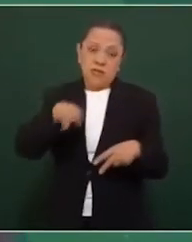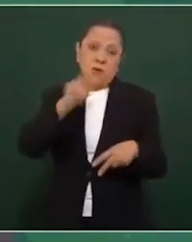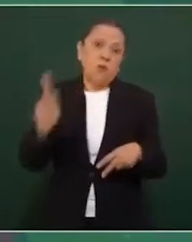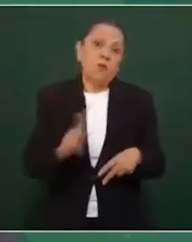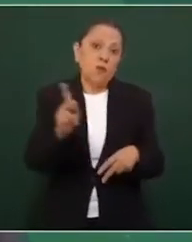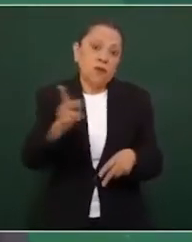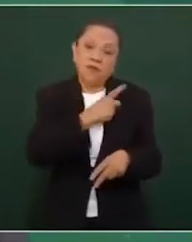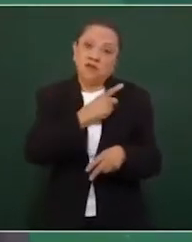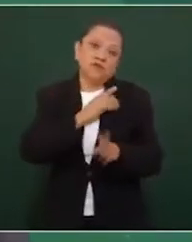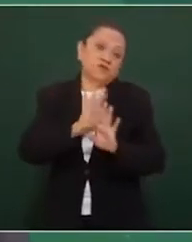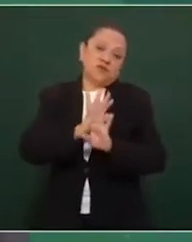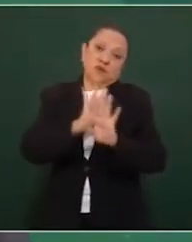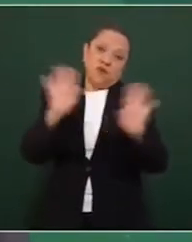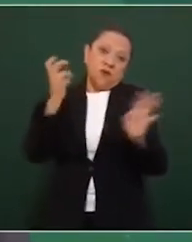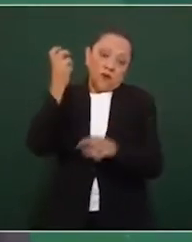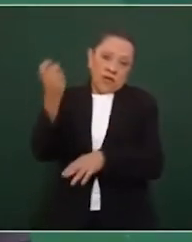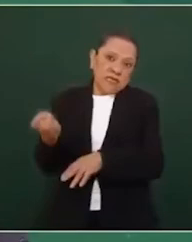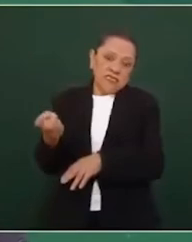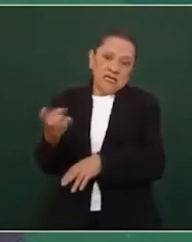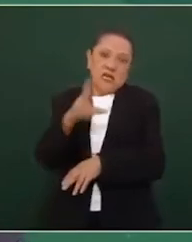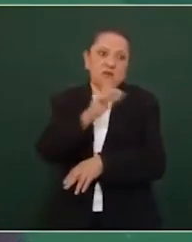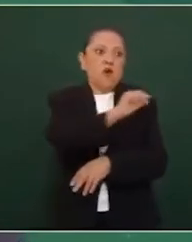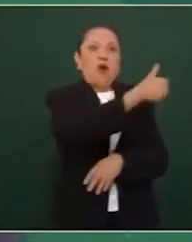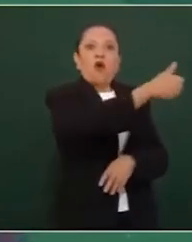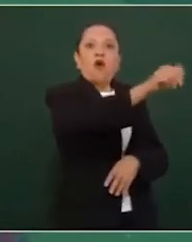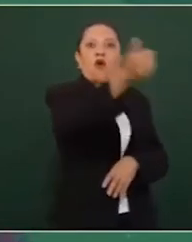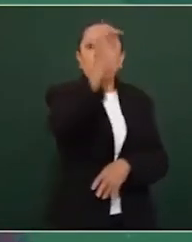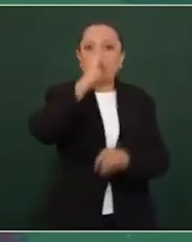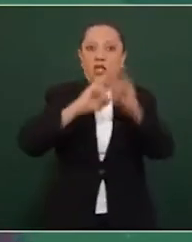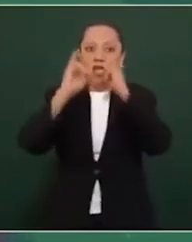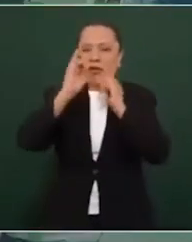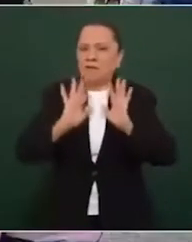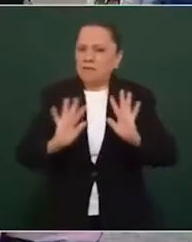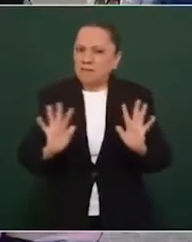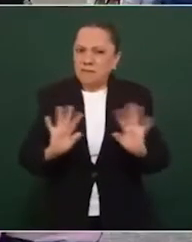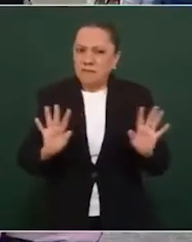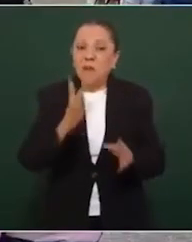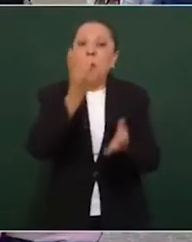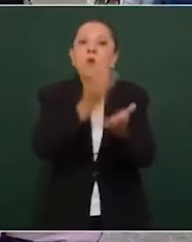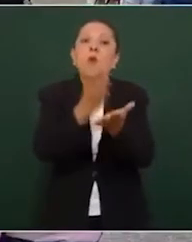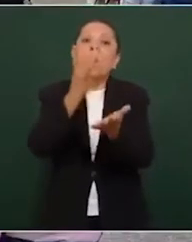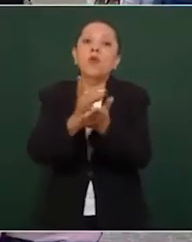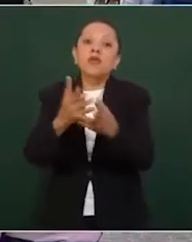Nada más. No sé. Y los únicos negocios que deben de